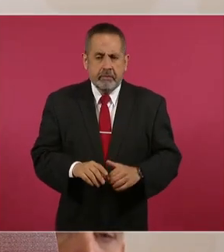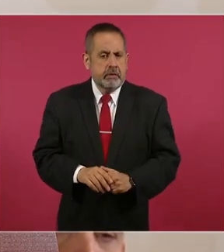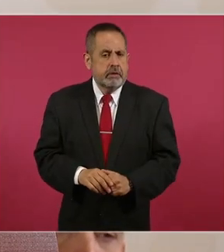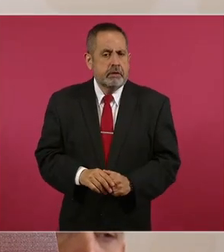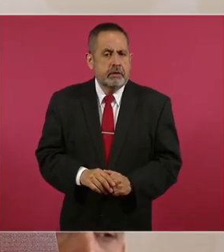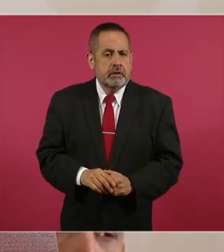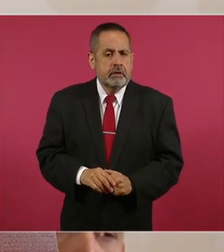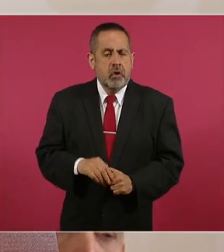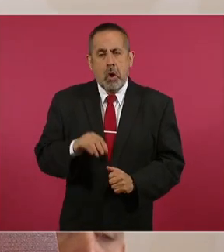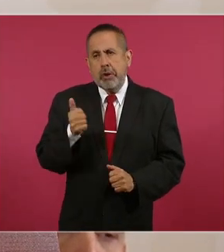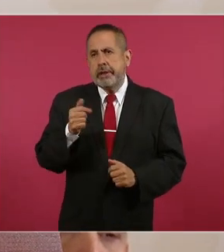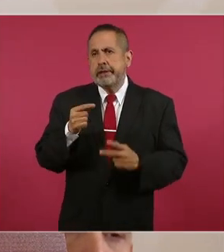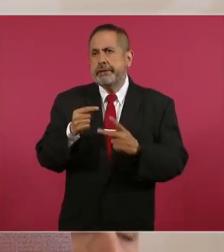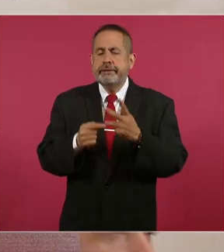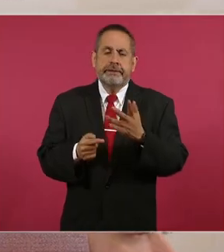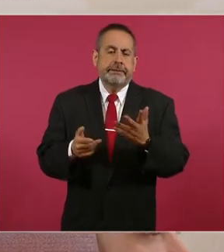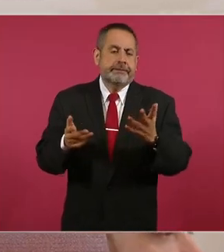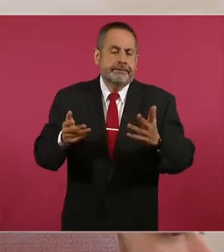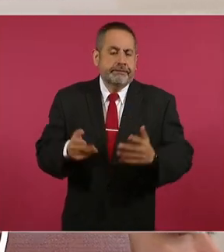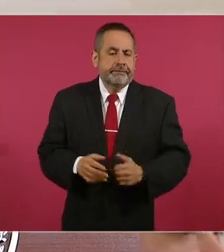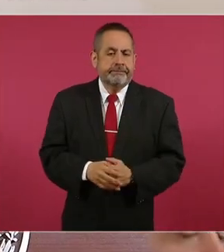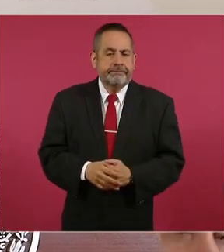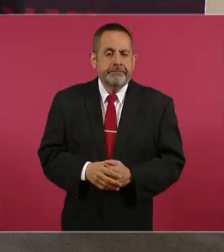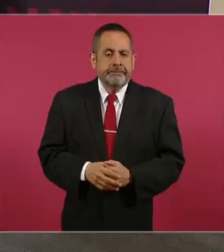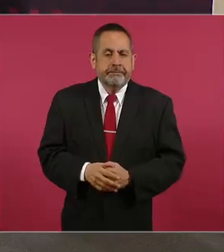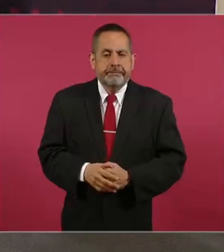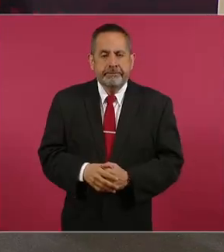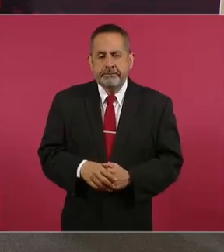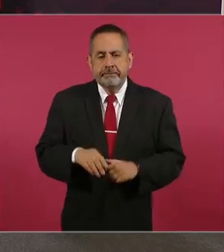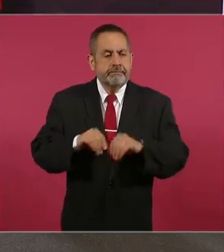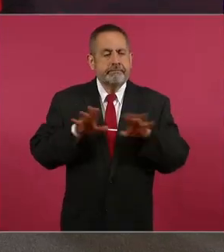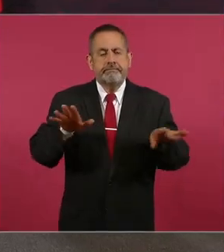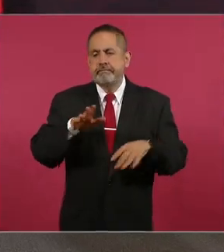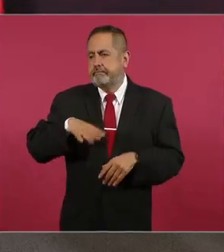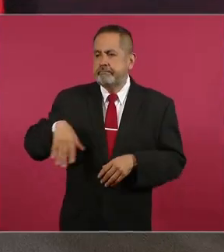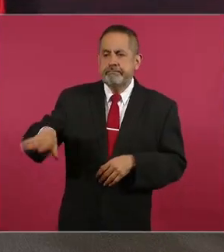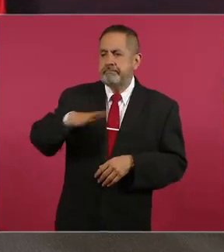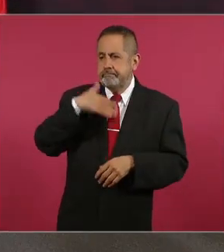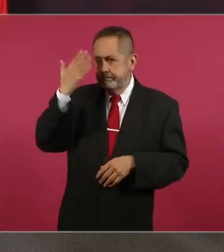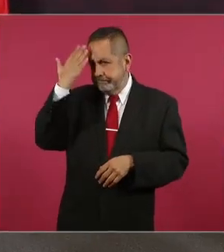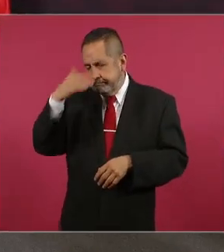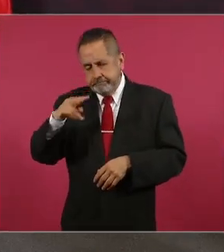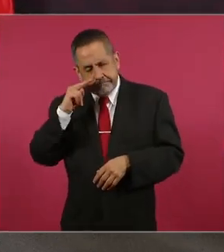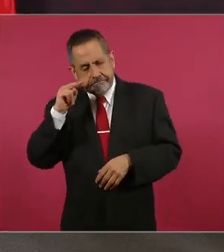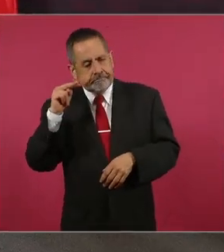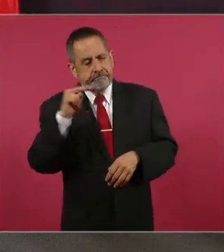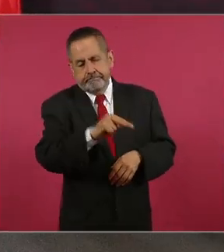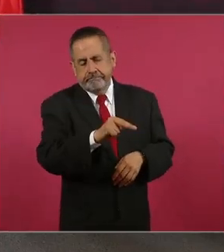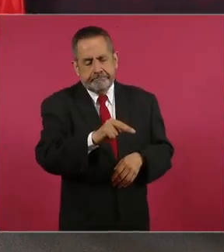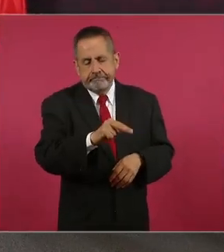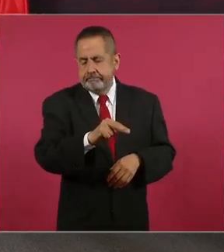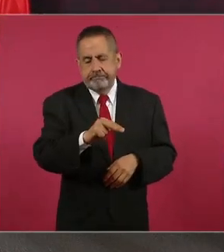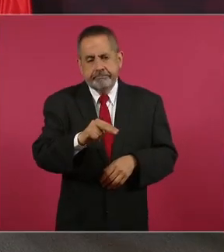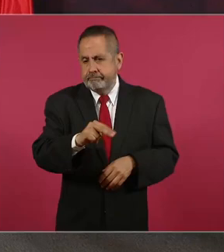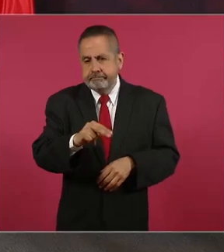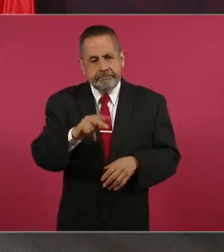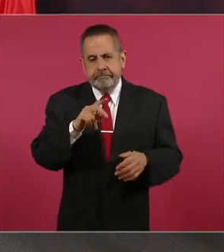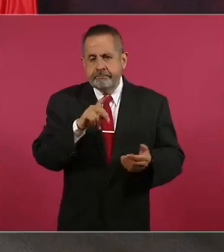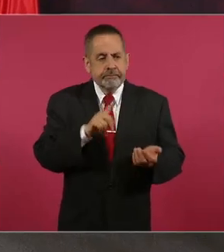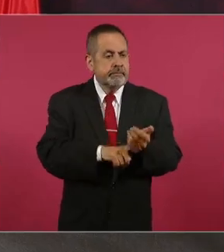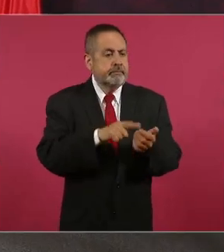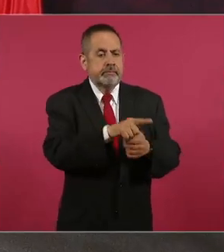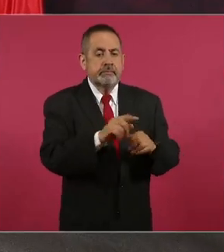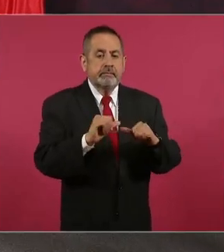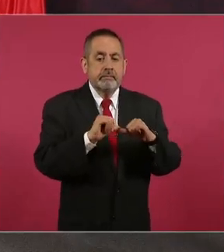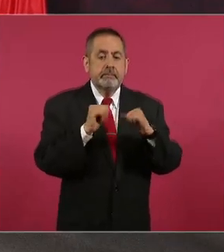Lo demás pues es público y notorio, de que las llamadas